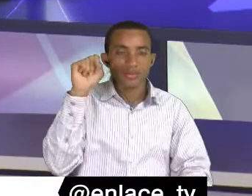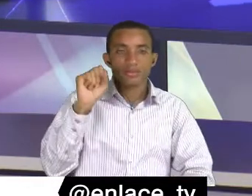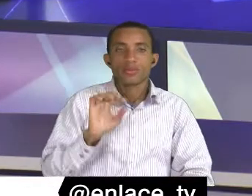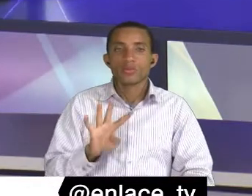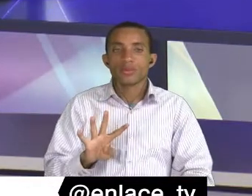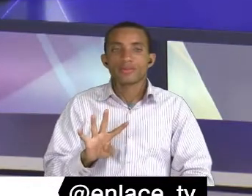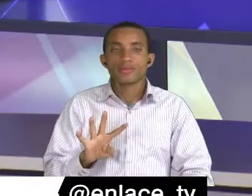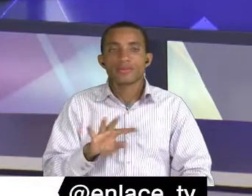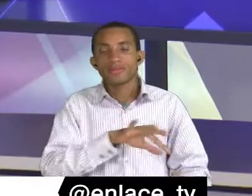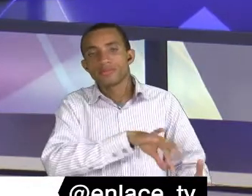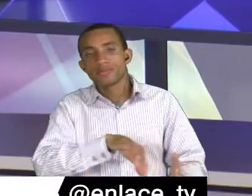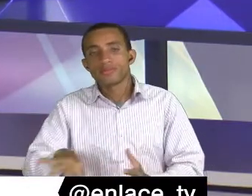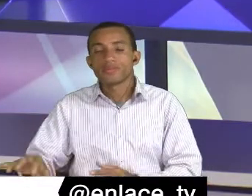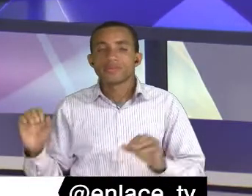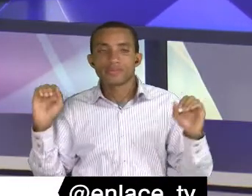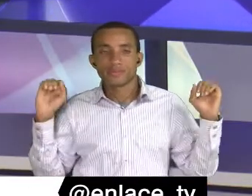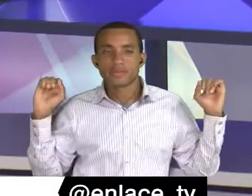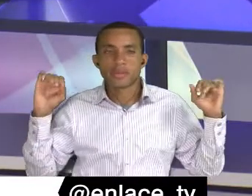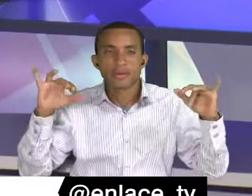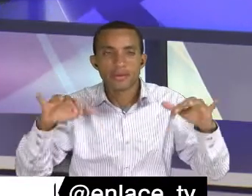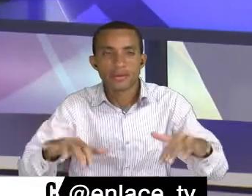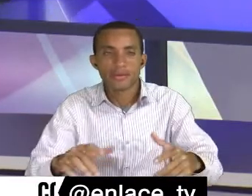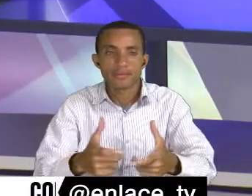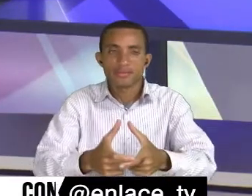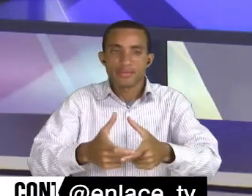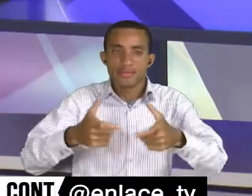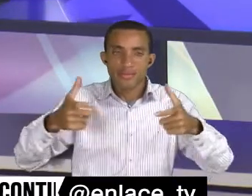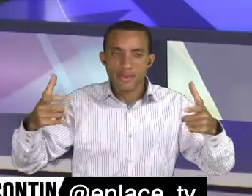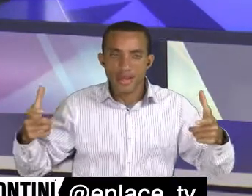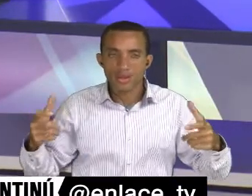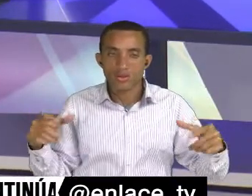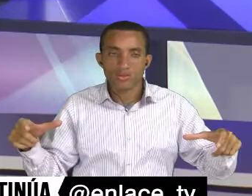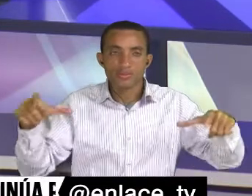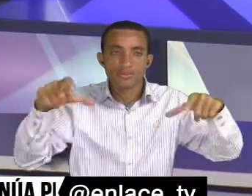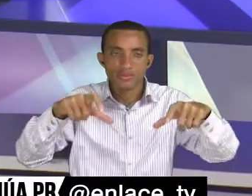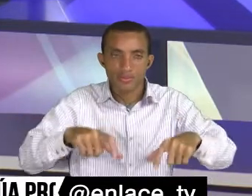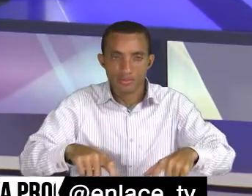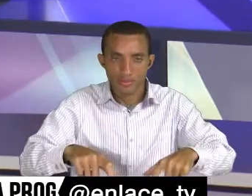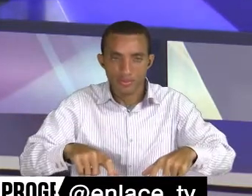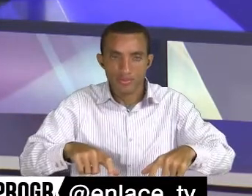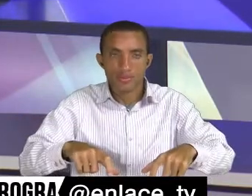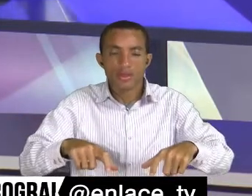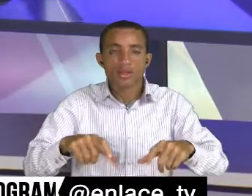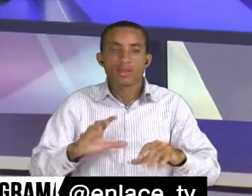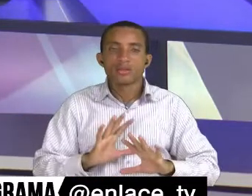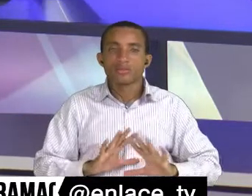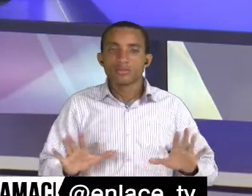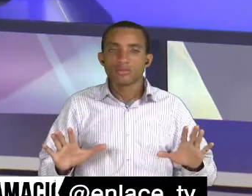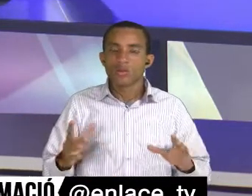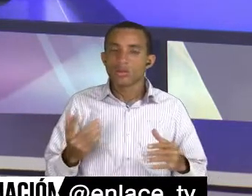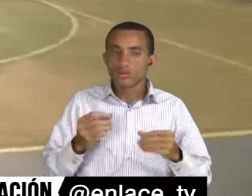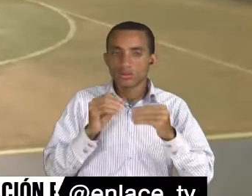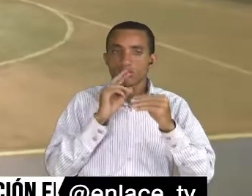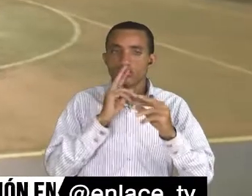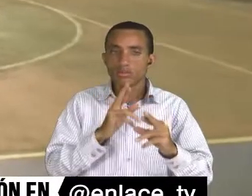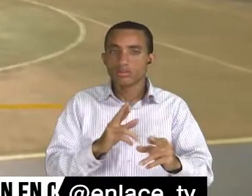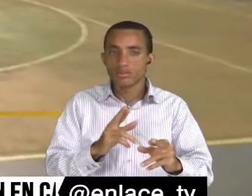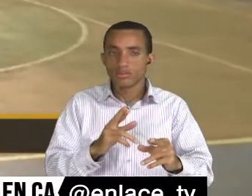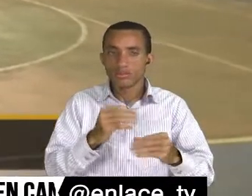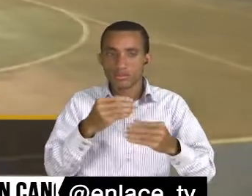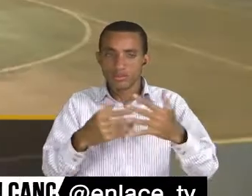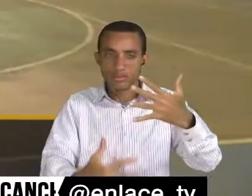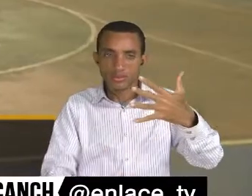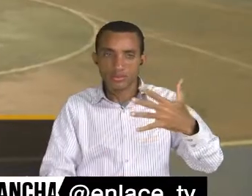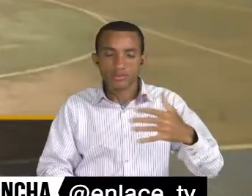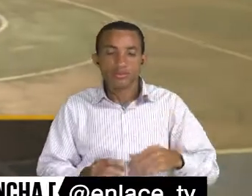Con asistencia masiva de espectadores se desarrolla el torneo descentralizado de microfútbol. Estos son los resultados de la última fecha. Así